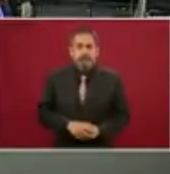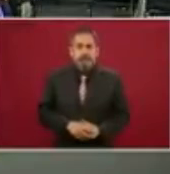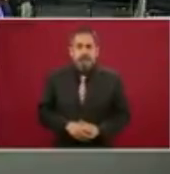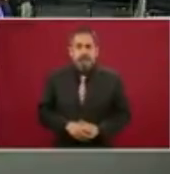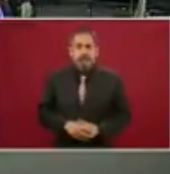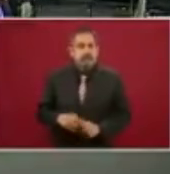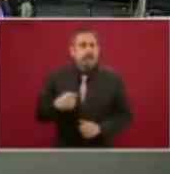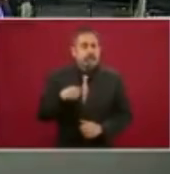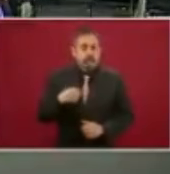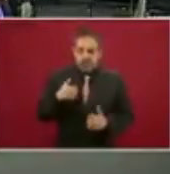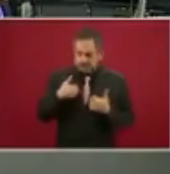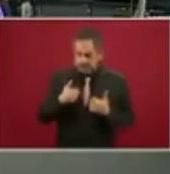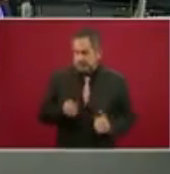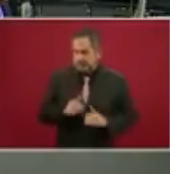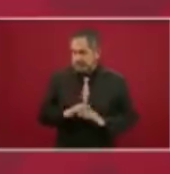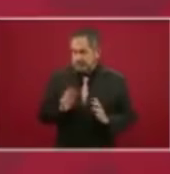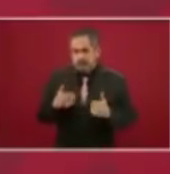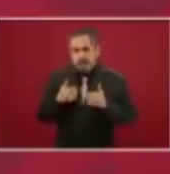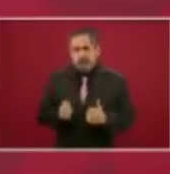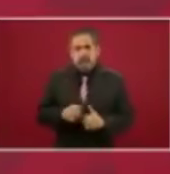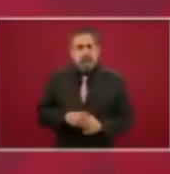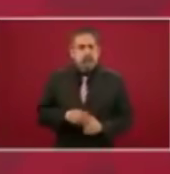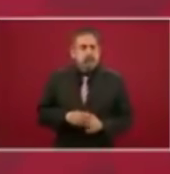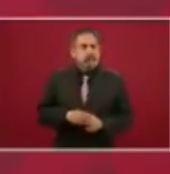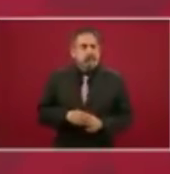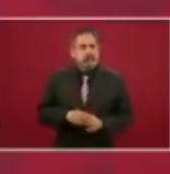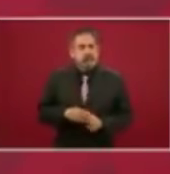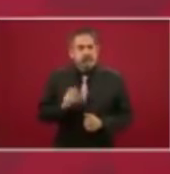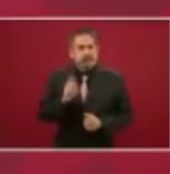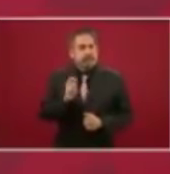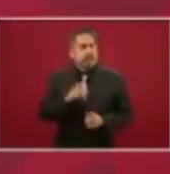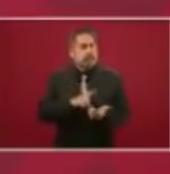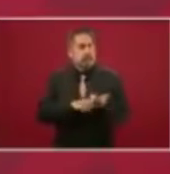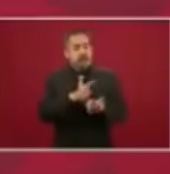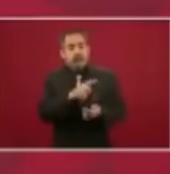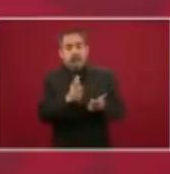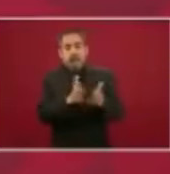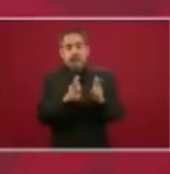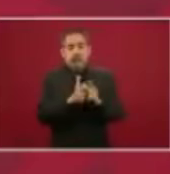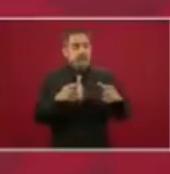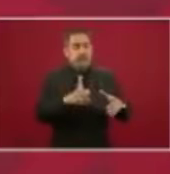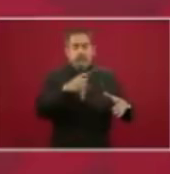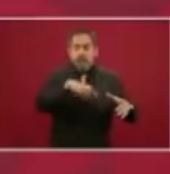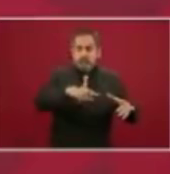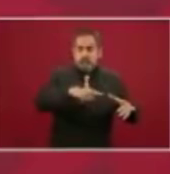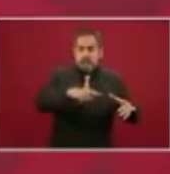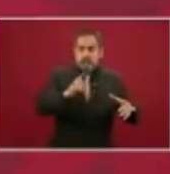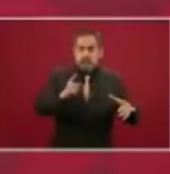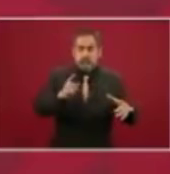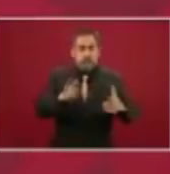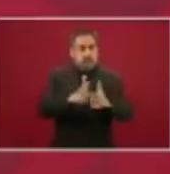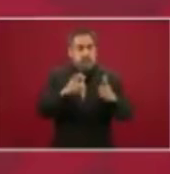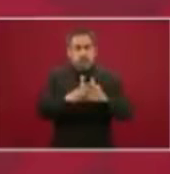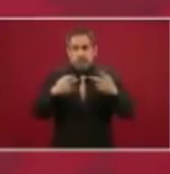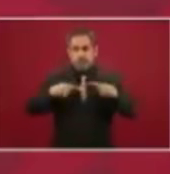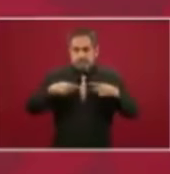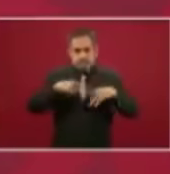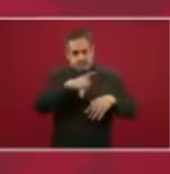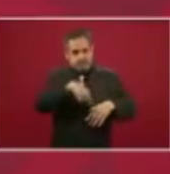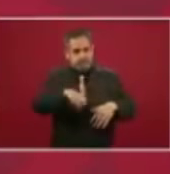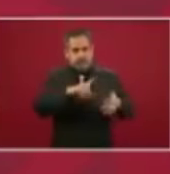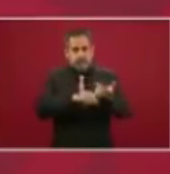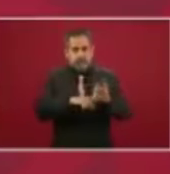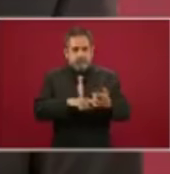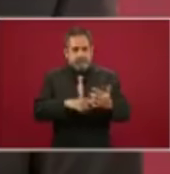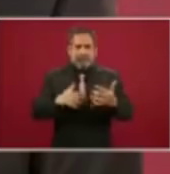yo entiendo que hay un grupo, un sector de la población que